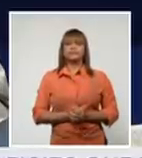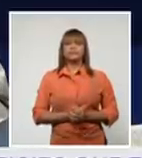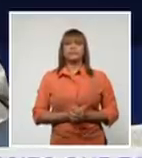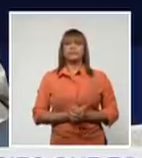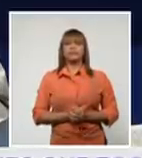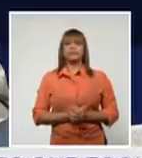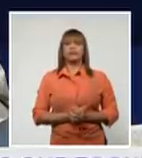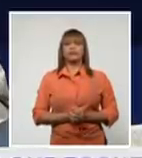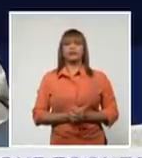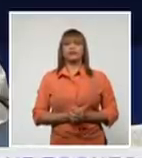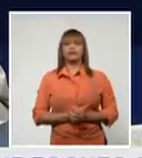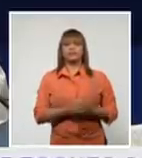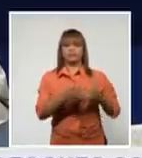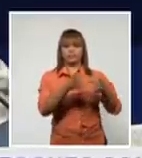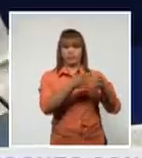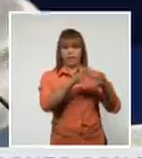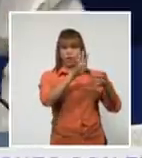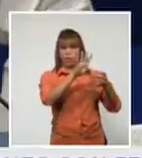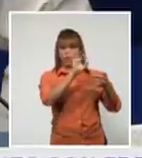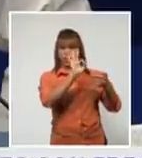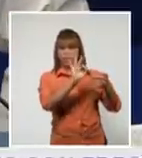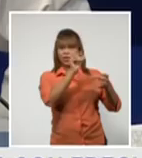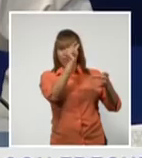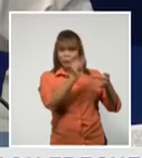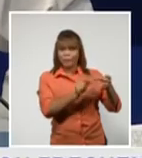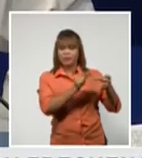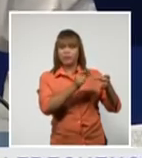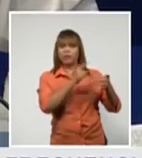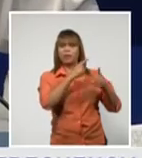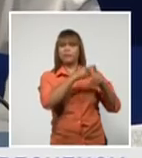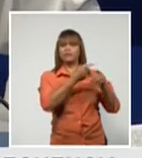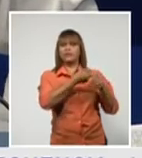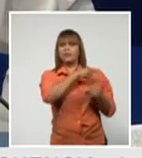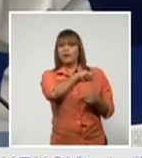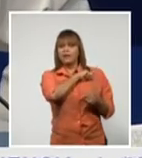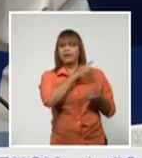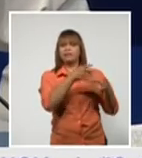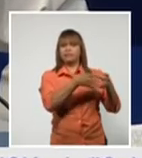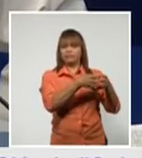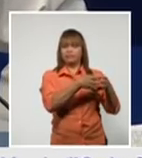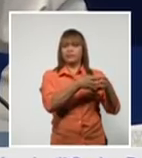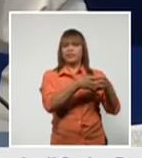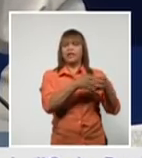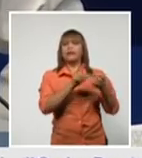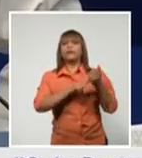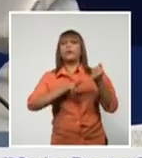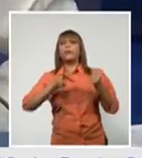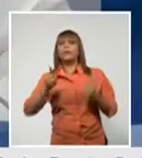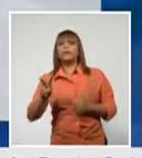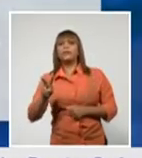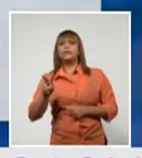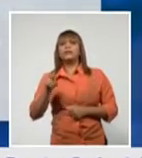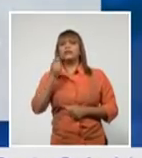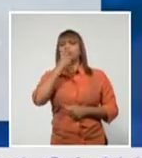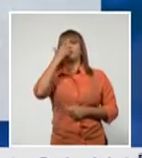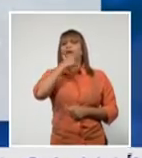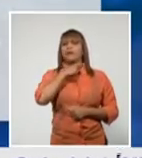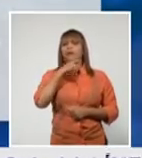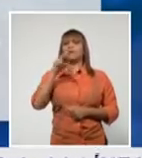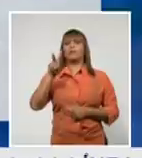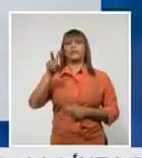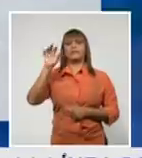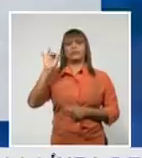Las 48 personas diagnosticadas ayer corresponden a las provincias de Ciego de Ávila